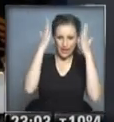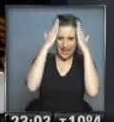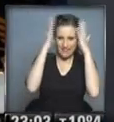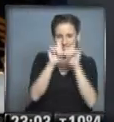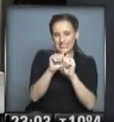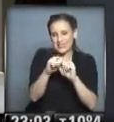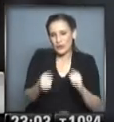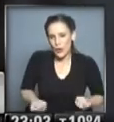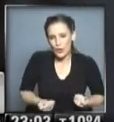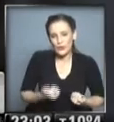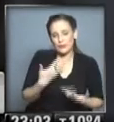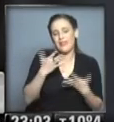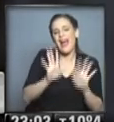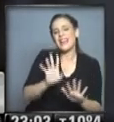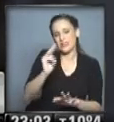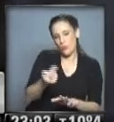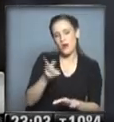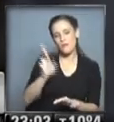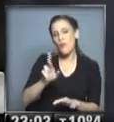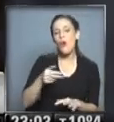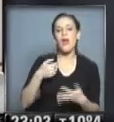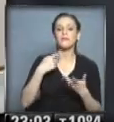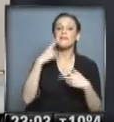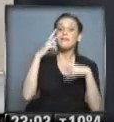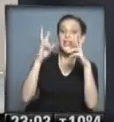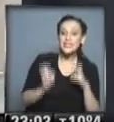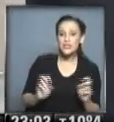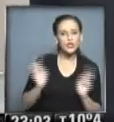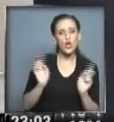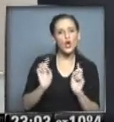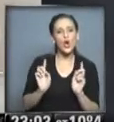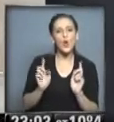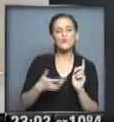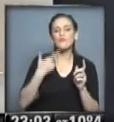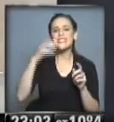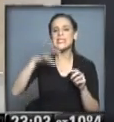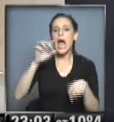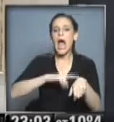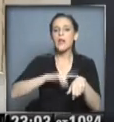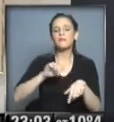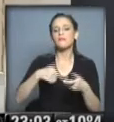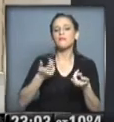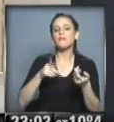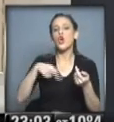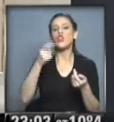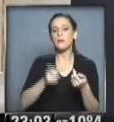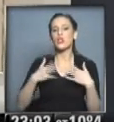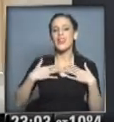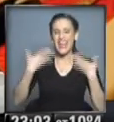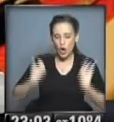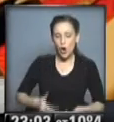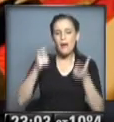causando su deceso según las pericias no se encontraron datos genéticos de terceras personas en la ropa de